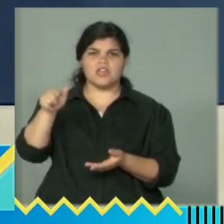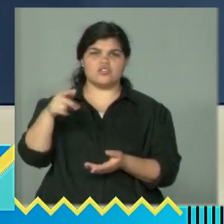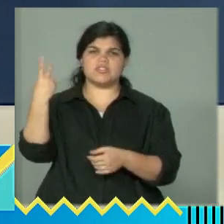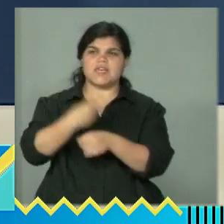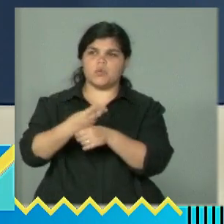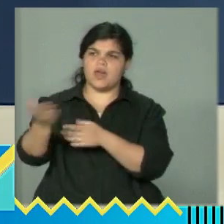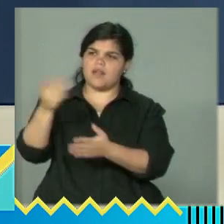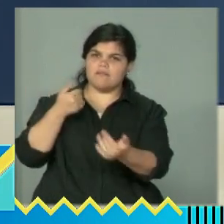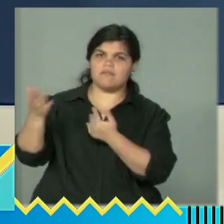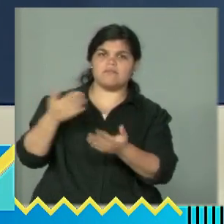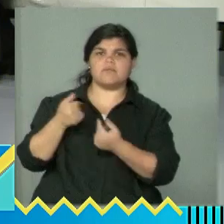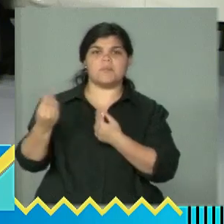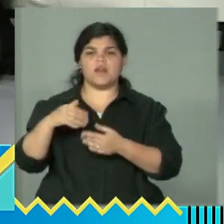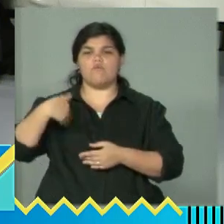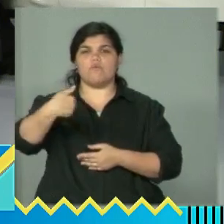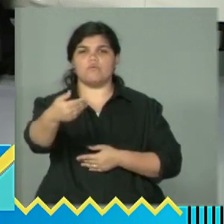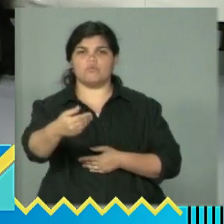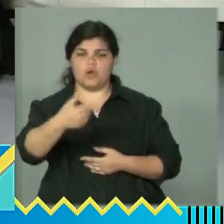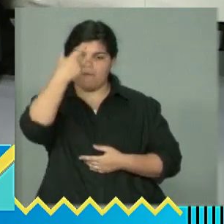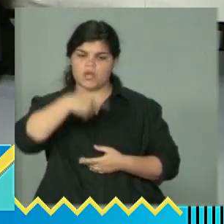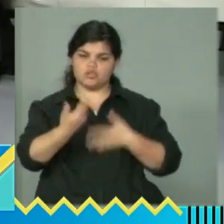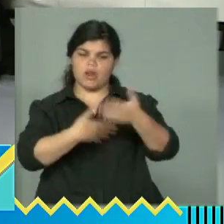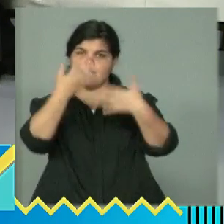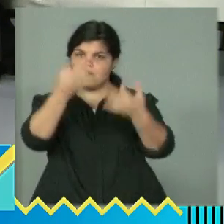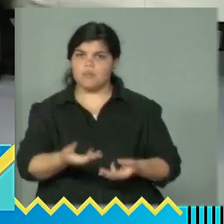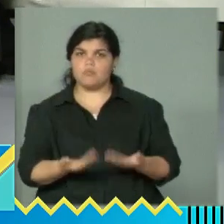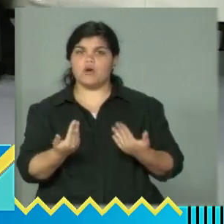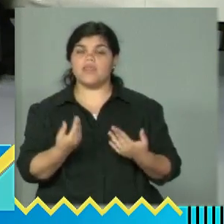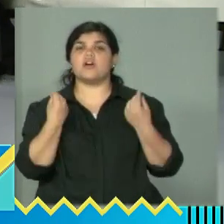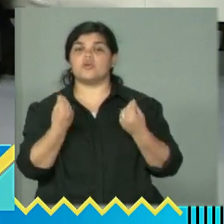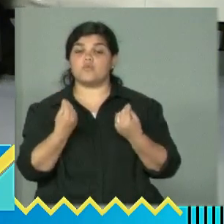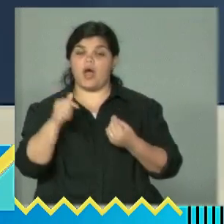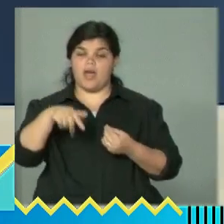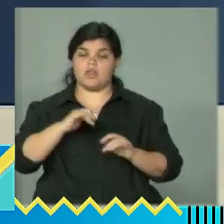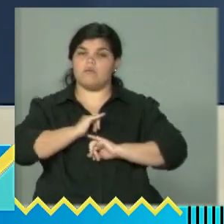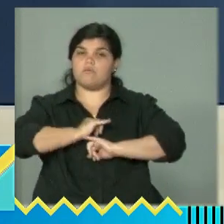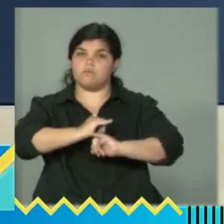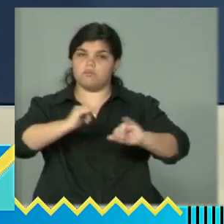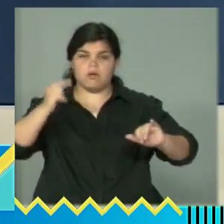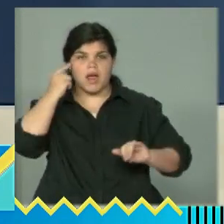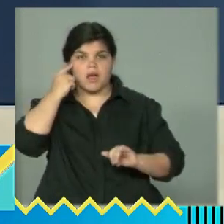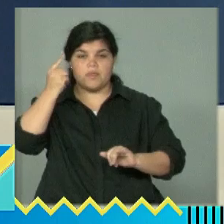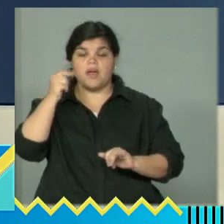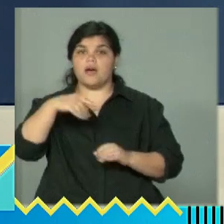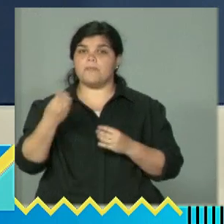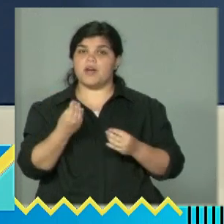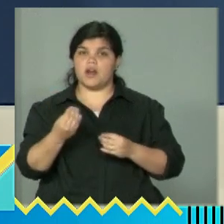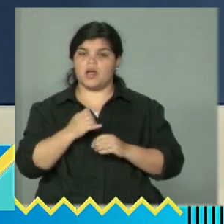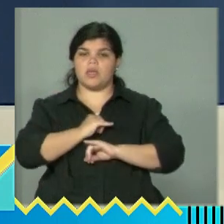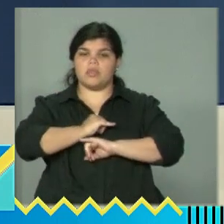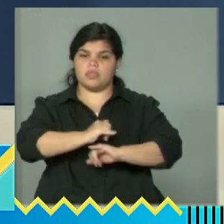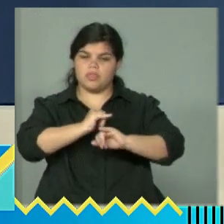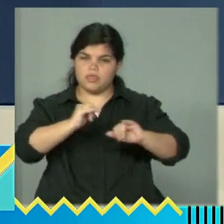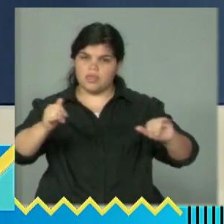las herramientas para el día de mañana, poder progresar como persona? Entonces empezamos a idear toda una campaña de concientización a nivel,